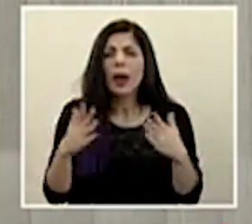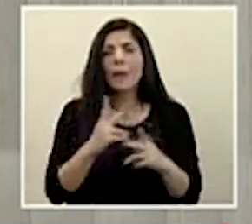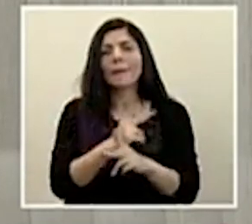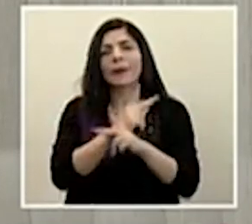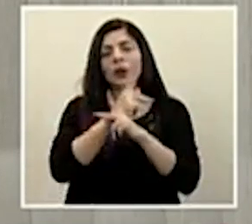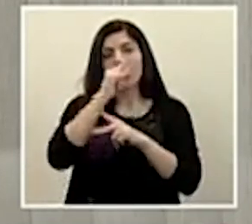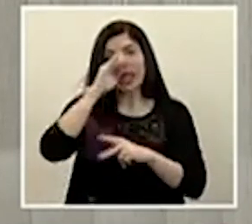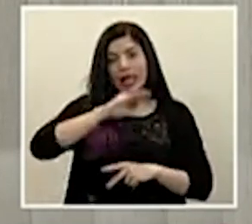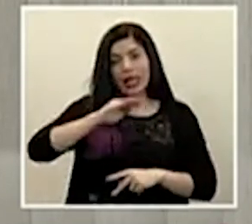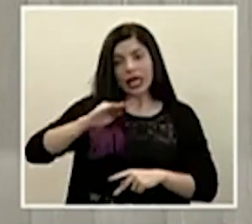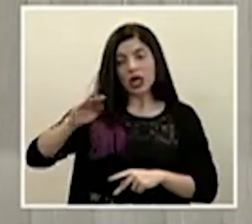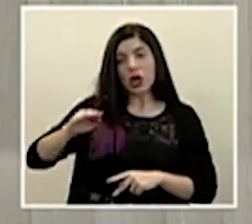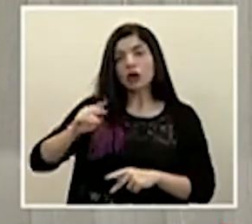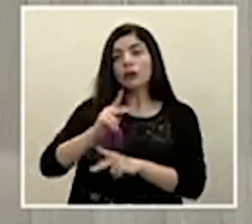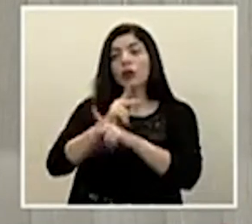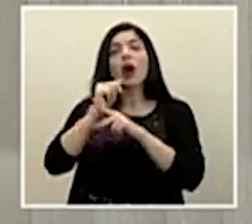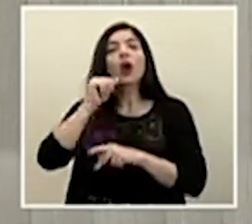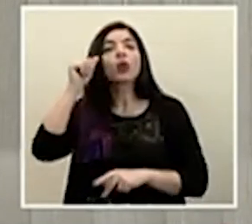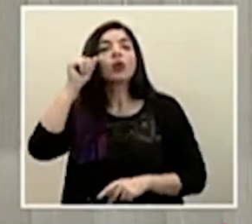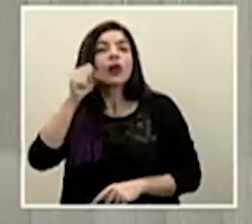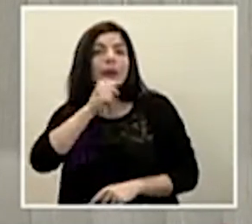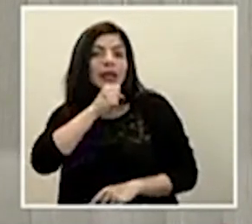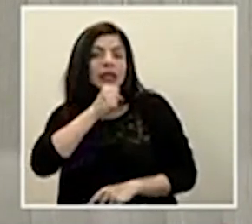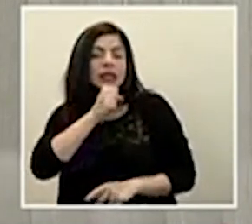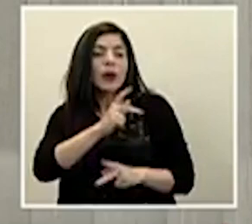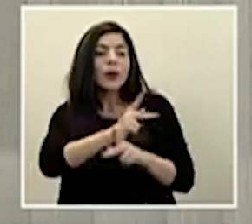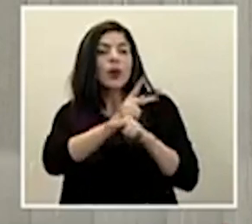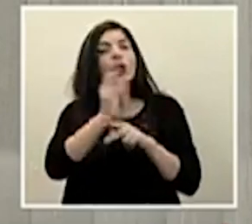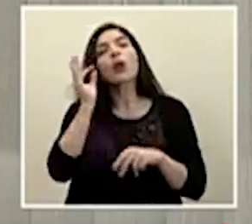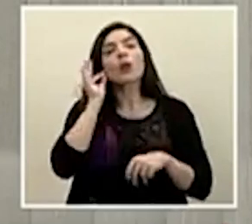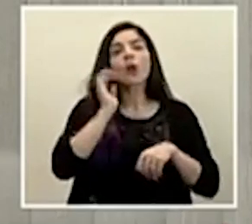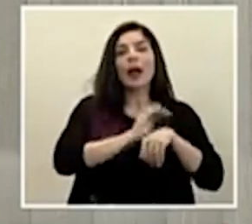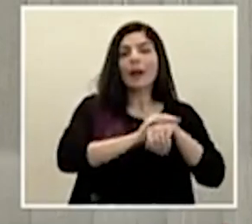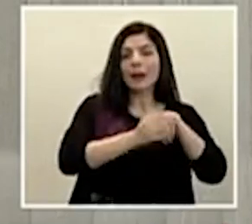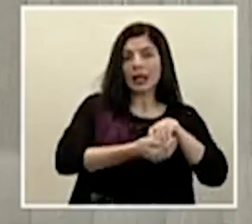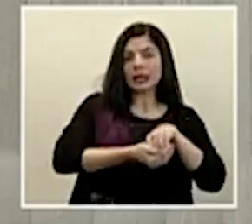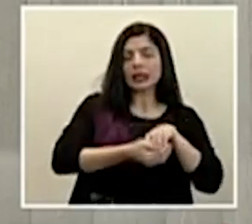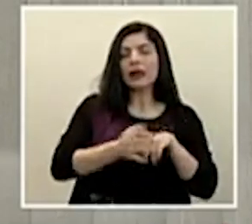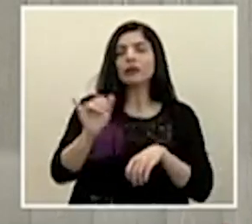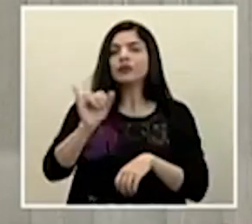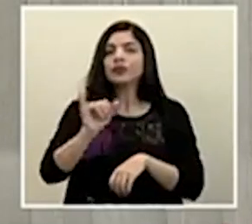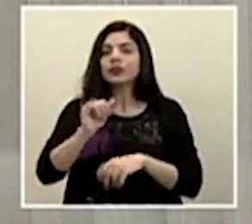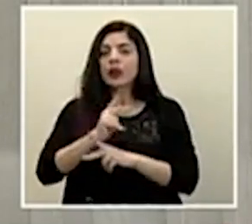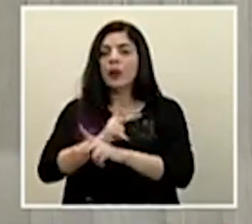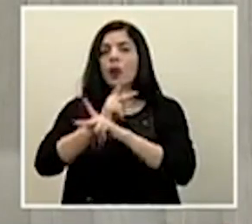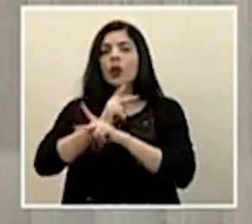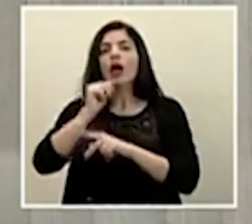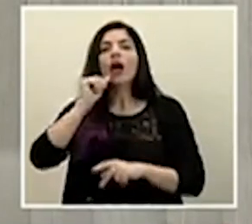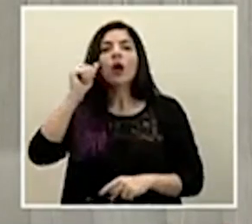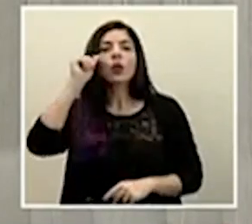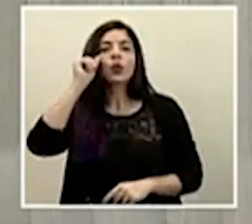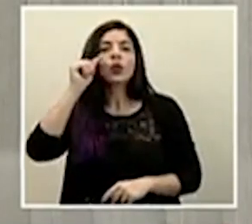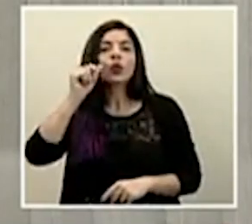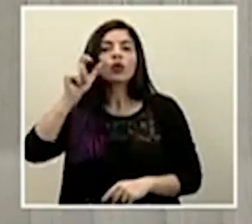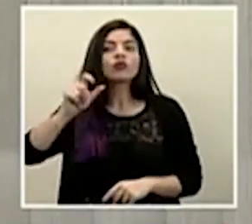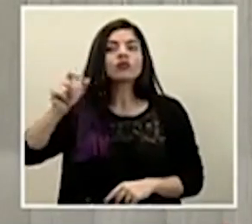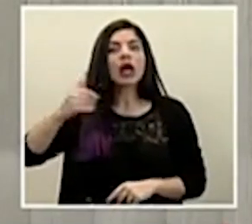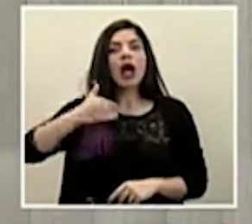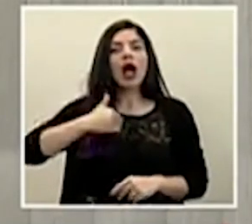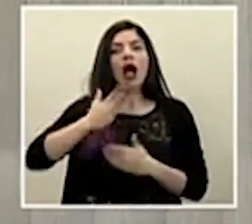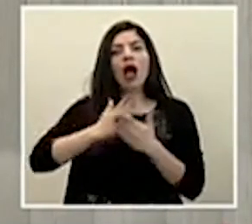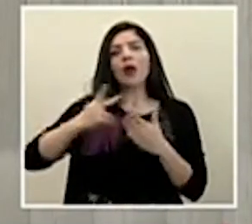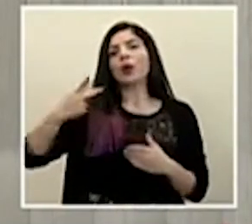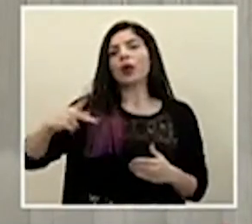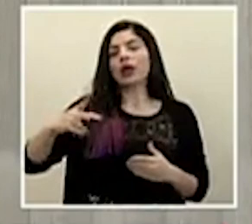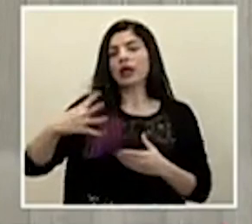niños, adultos mayores, a mujeres embarazadas, y adultos que tengan factores de